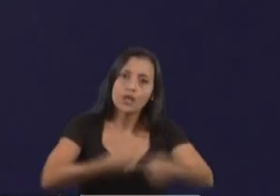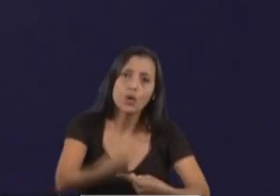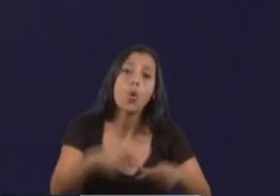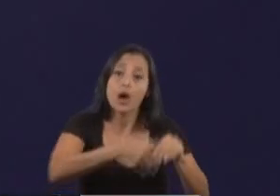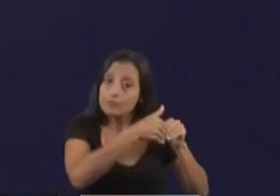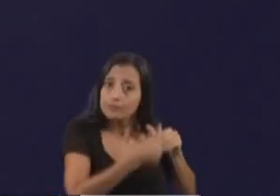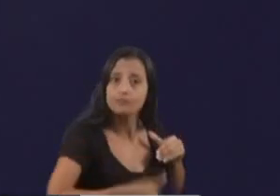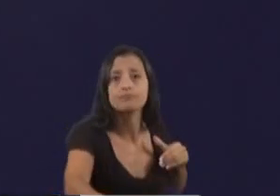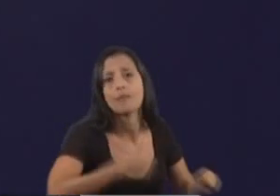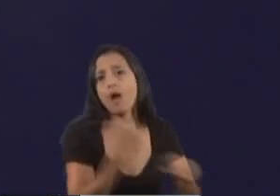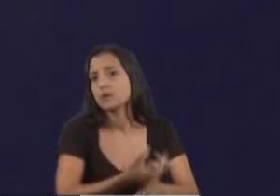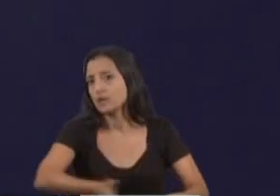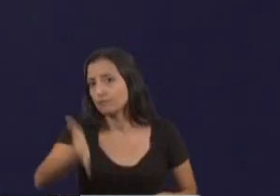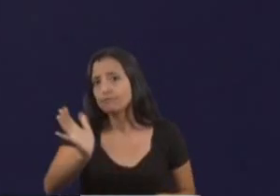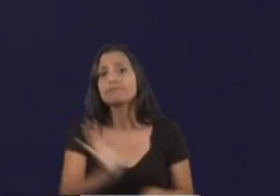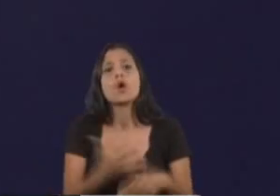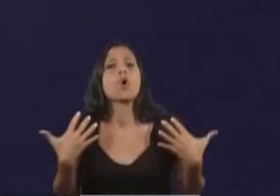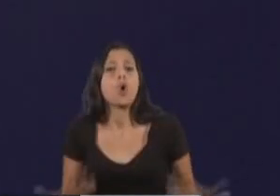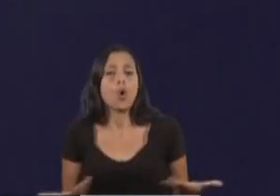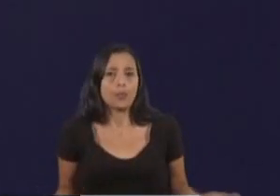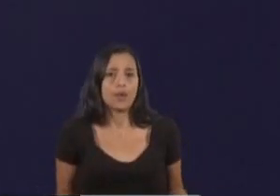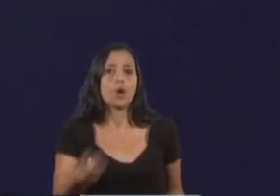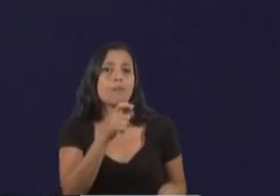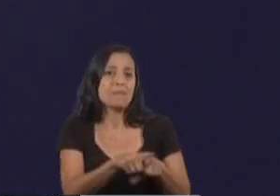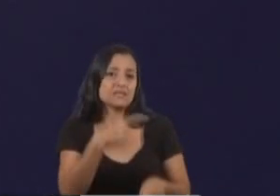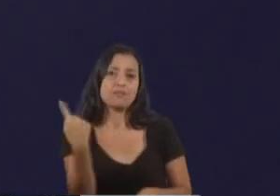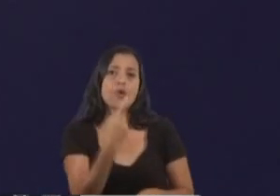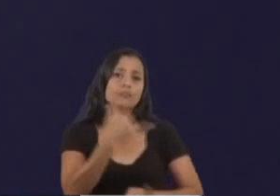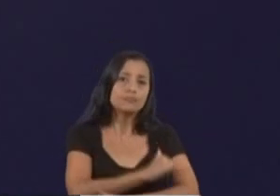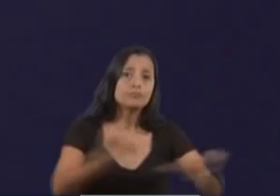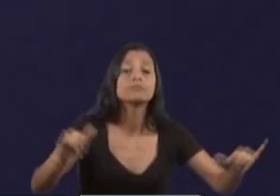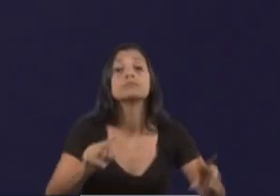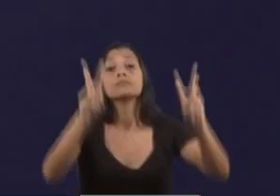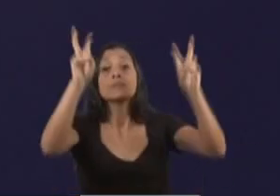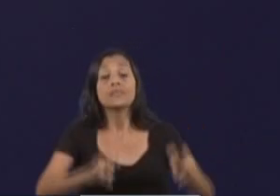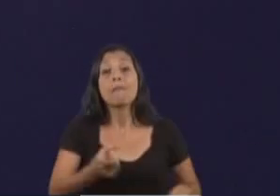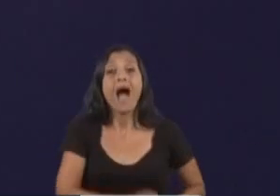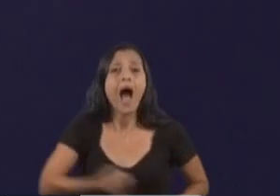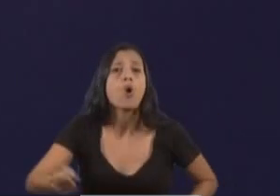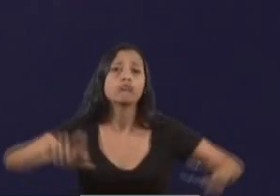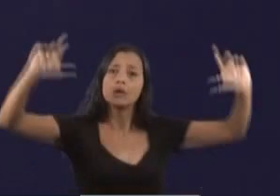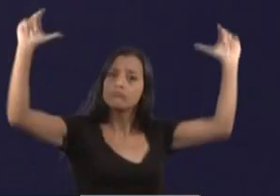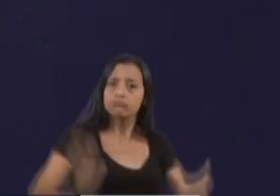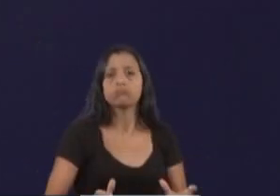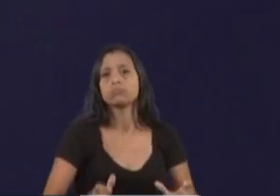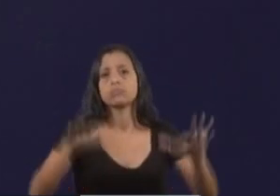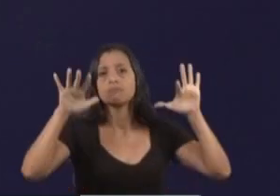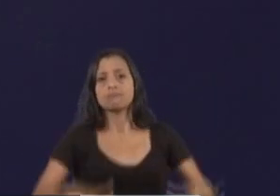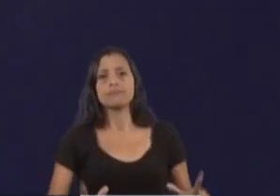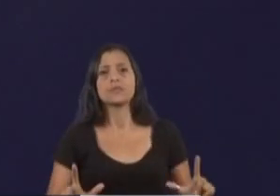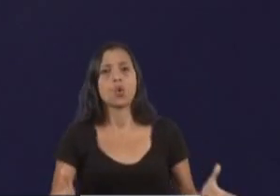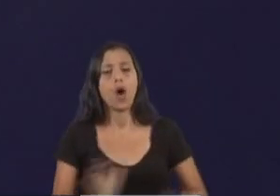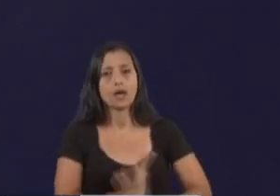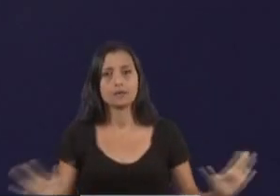de aquí hacia adelante. Por supuesto que, como decimos siempre, la motosierra es infinita y no